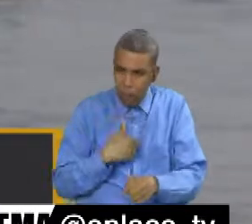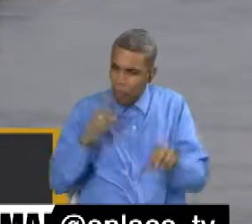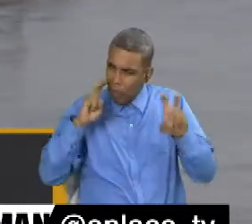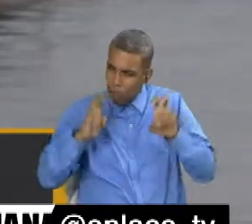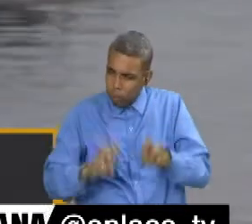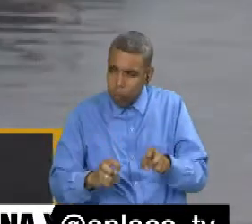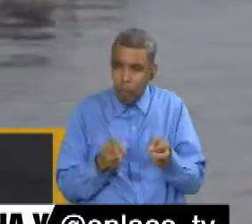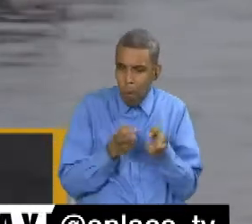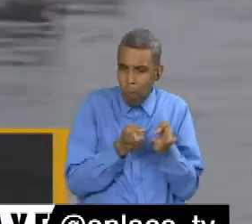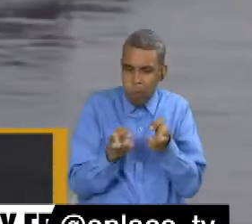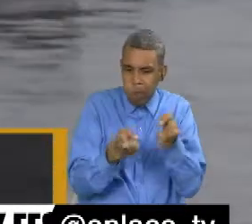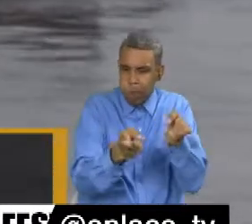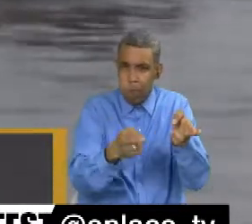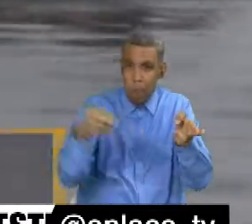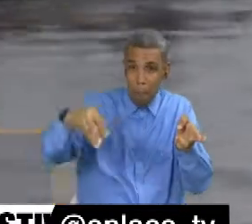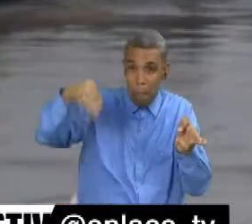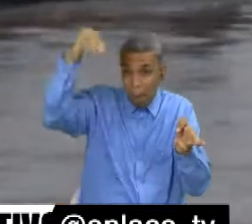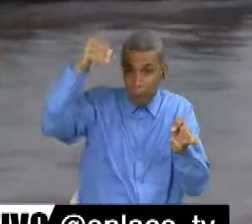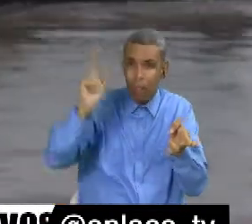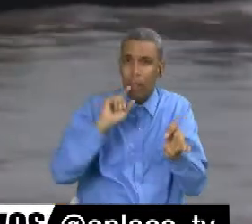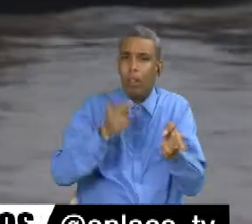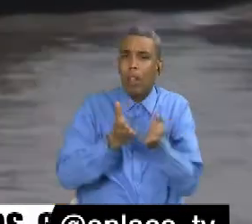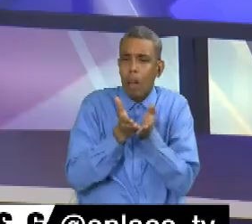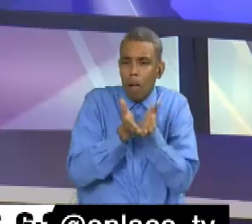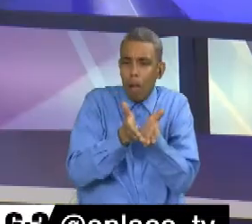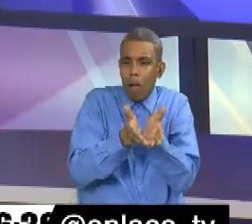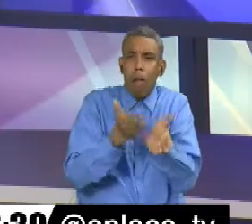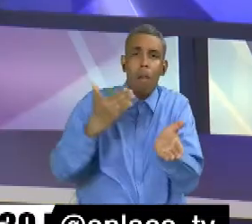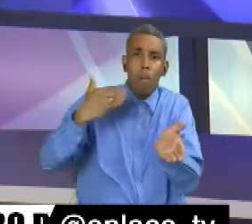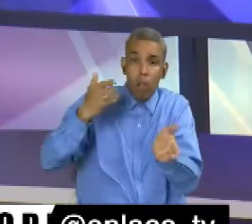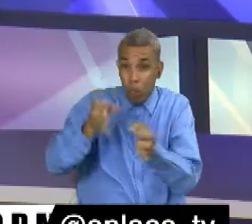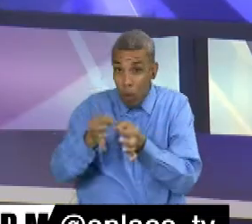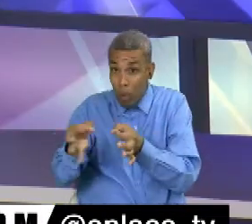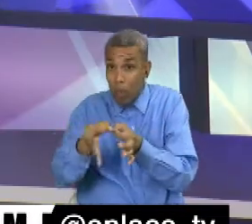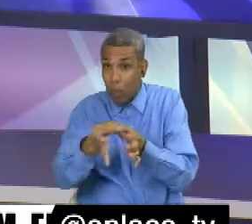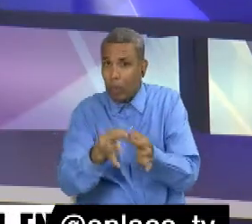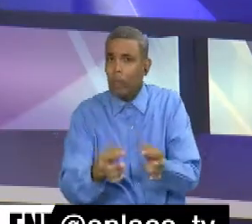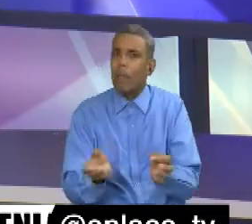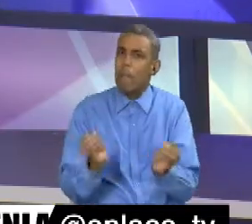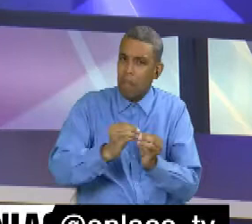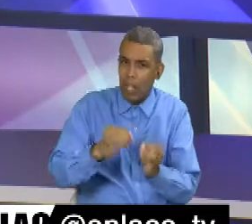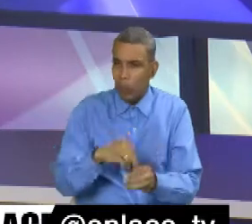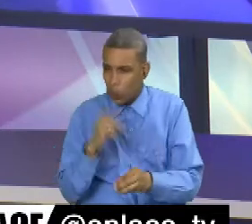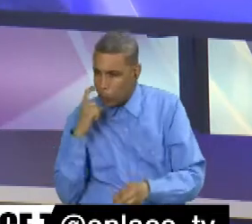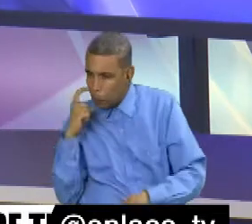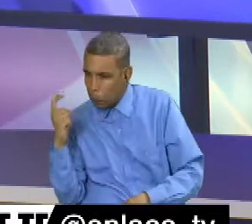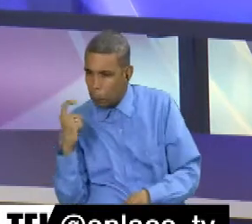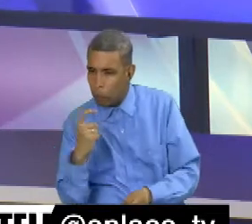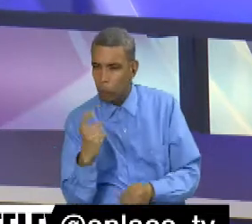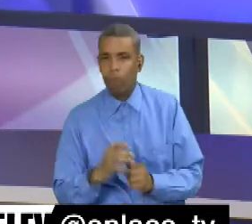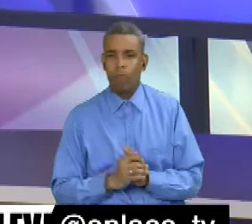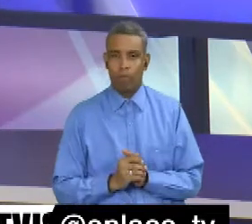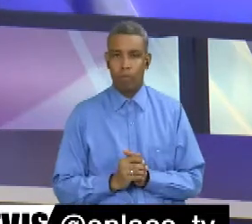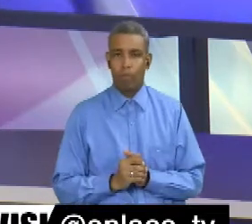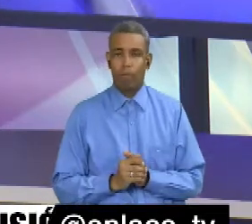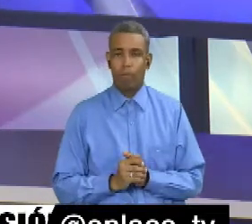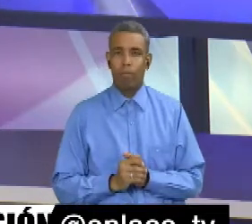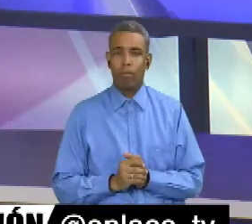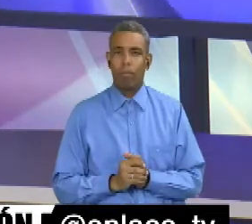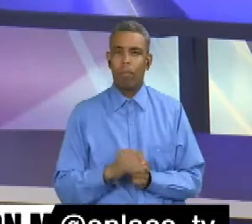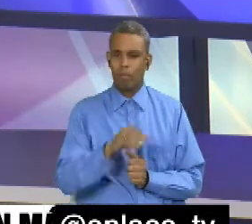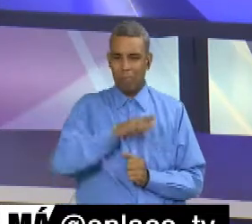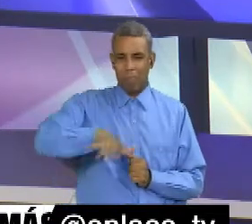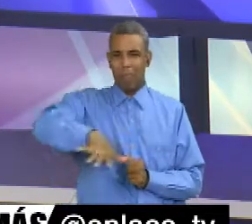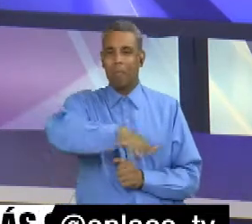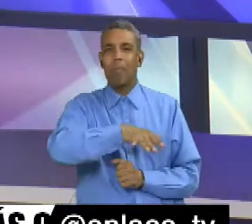y regiones cercanas a Puerto Wilches. Y un monumental trancón se presentó en horas de la mañana en el sitio conocido como Las